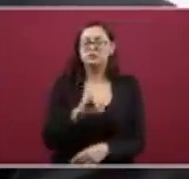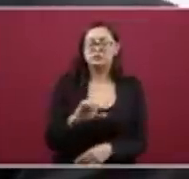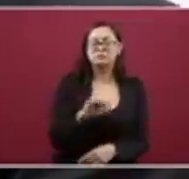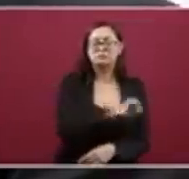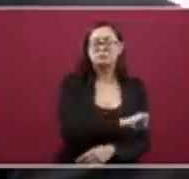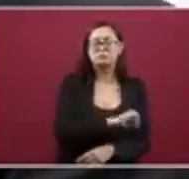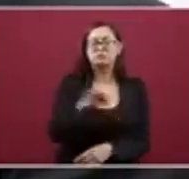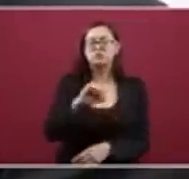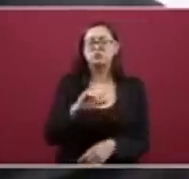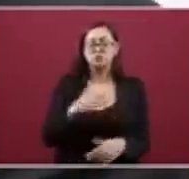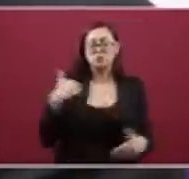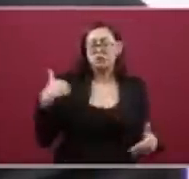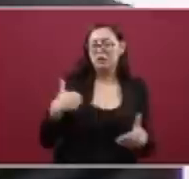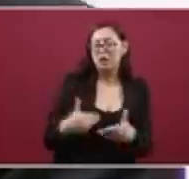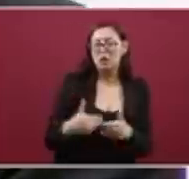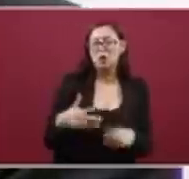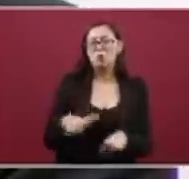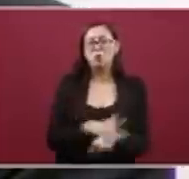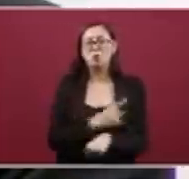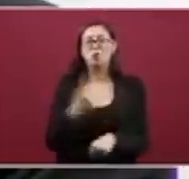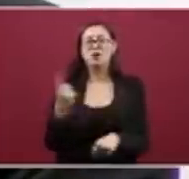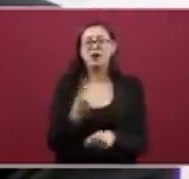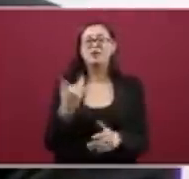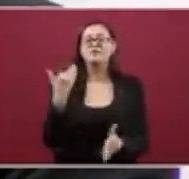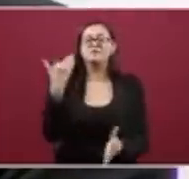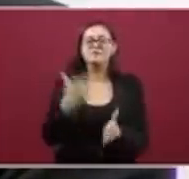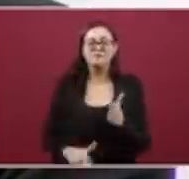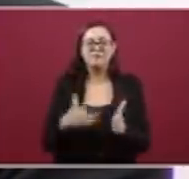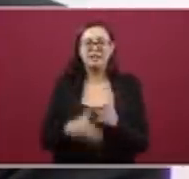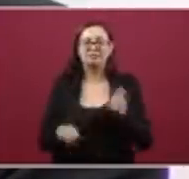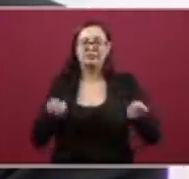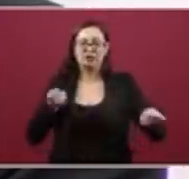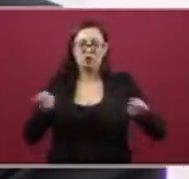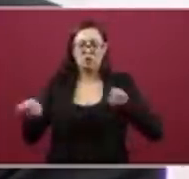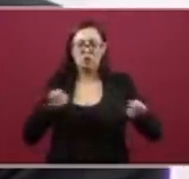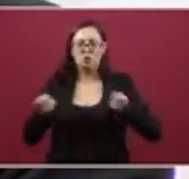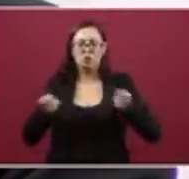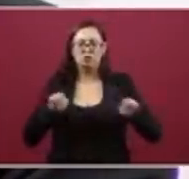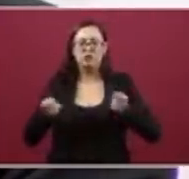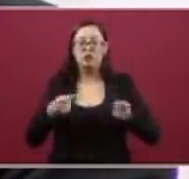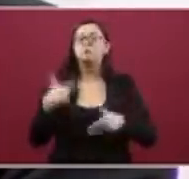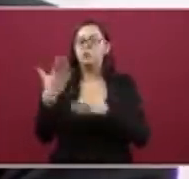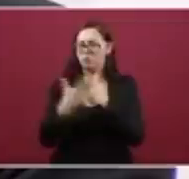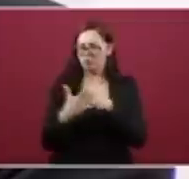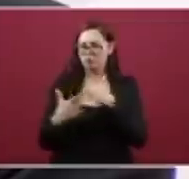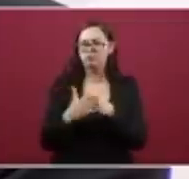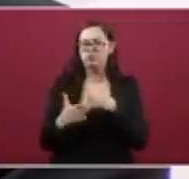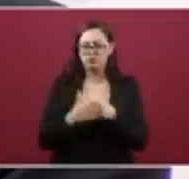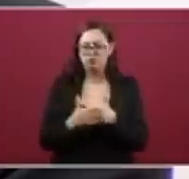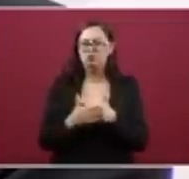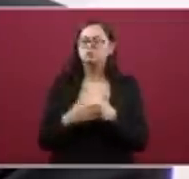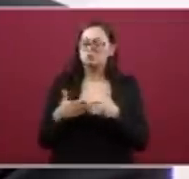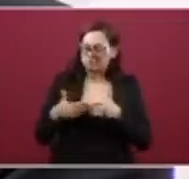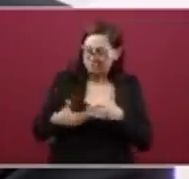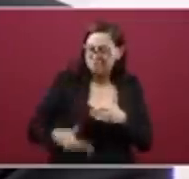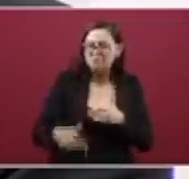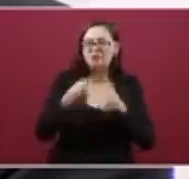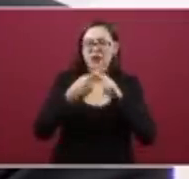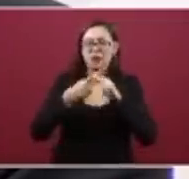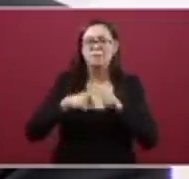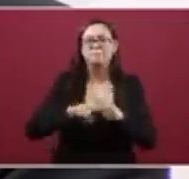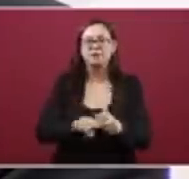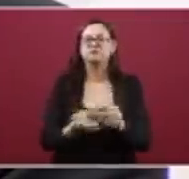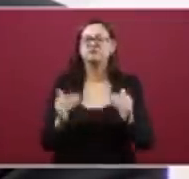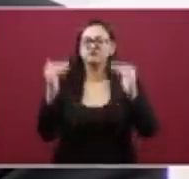aplicación del mecanismo de regulación que utilizaremos pero pronto se